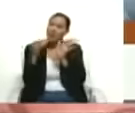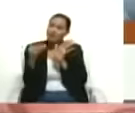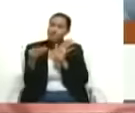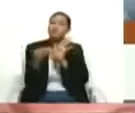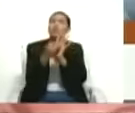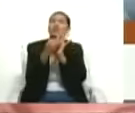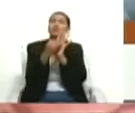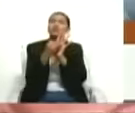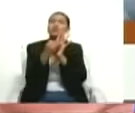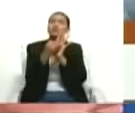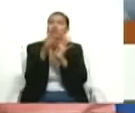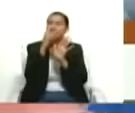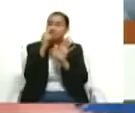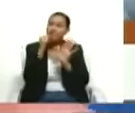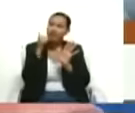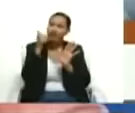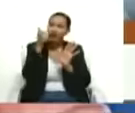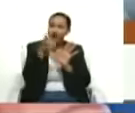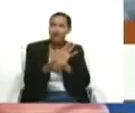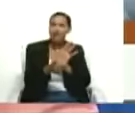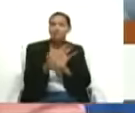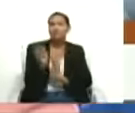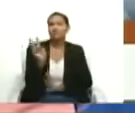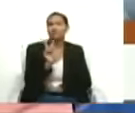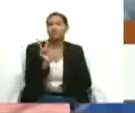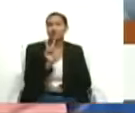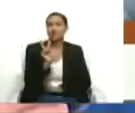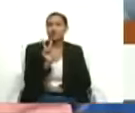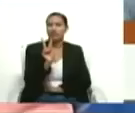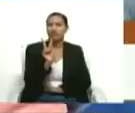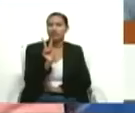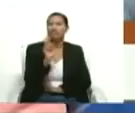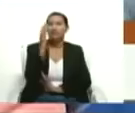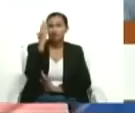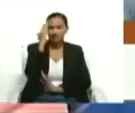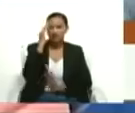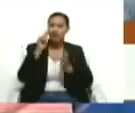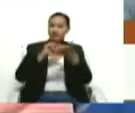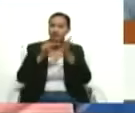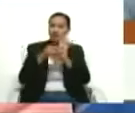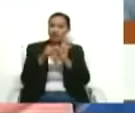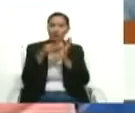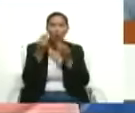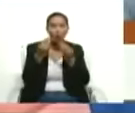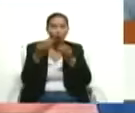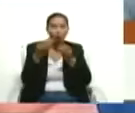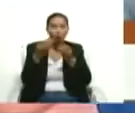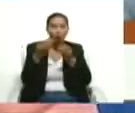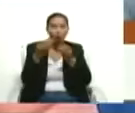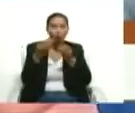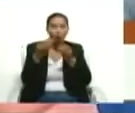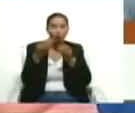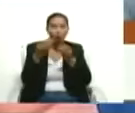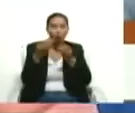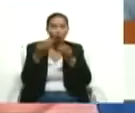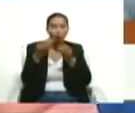cotidiana, de lo que significó nuestro punto de partida.